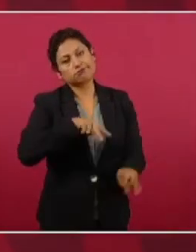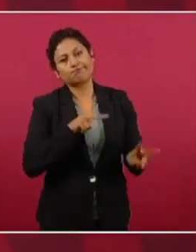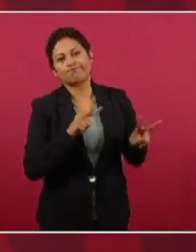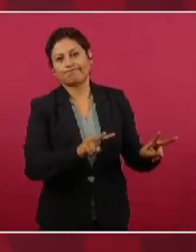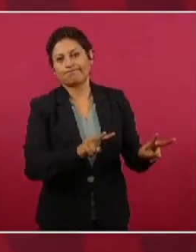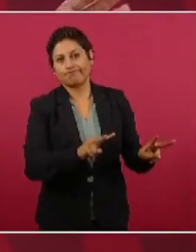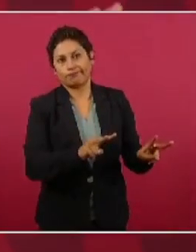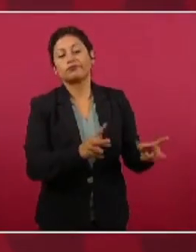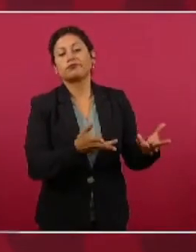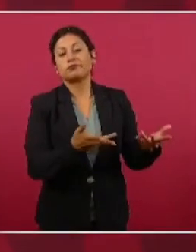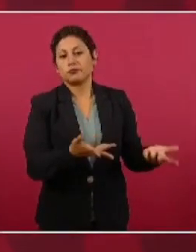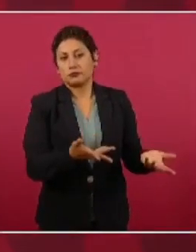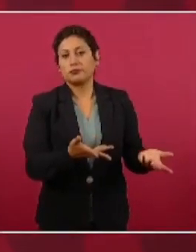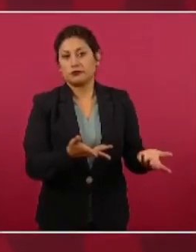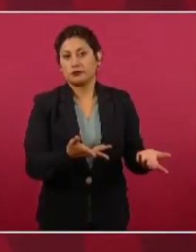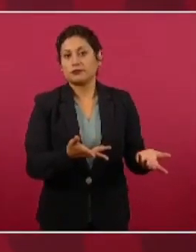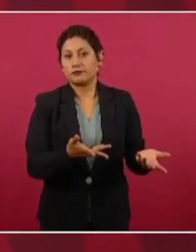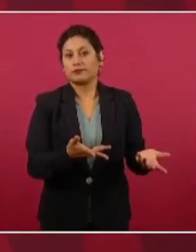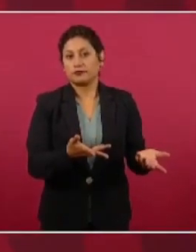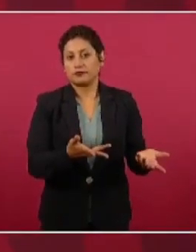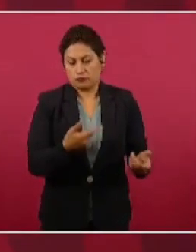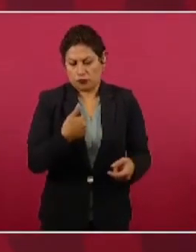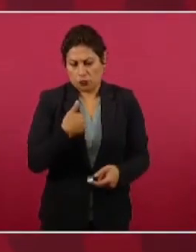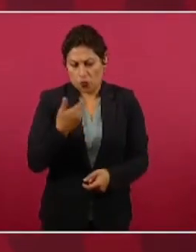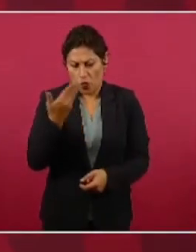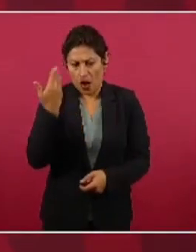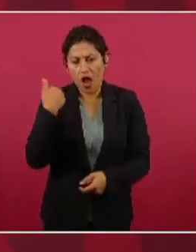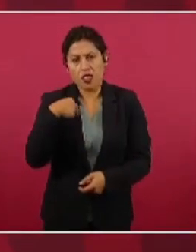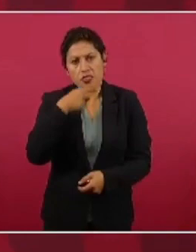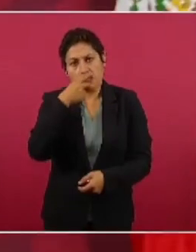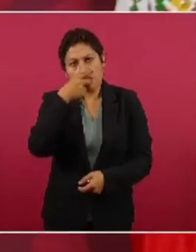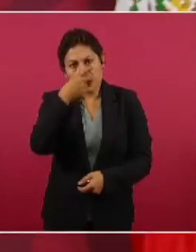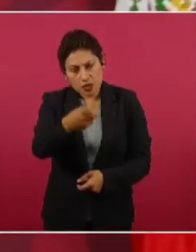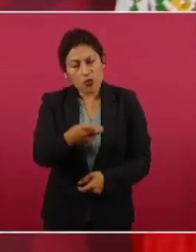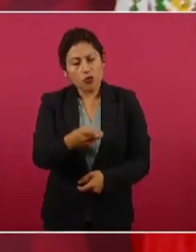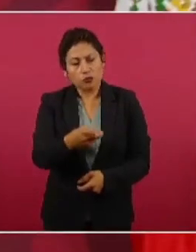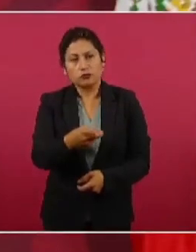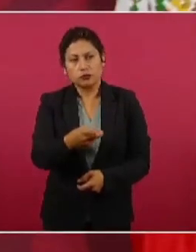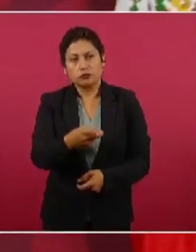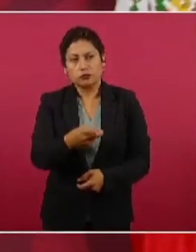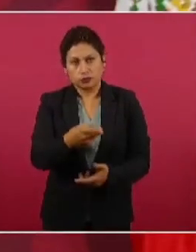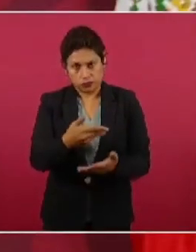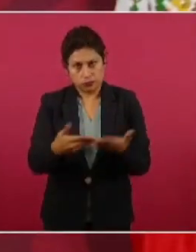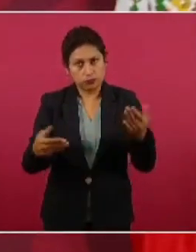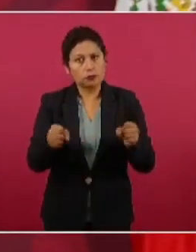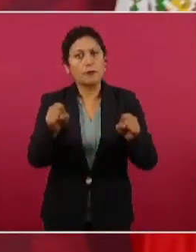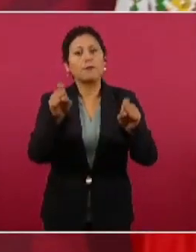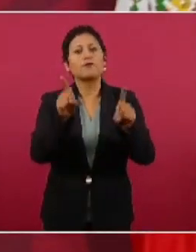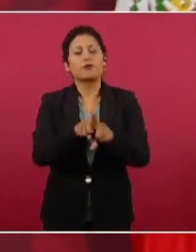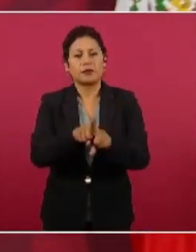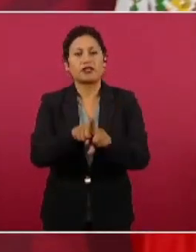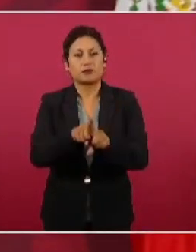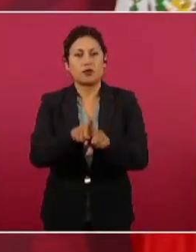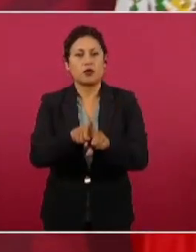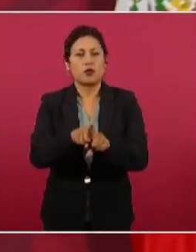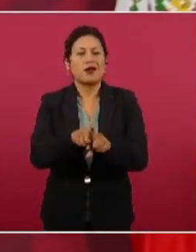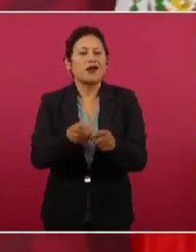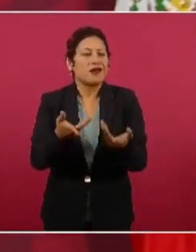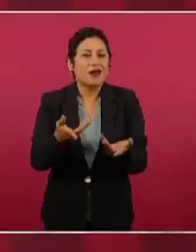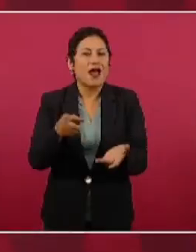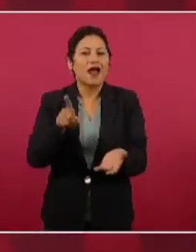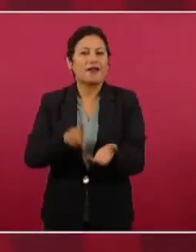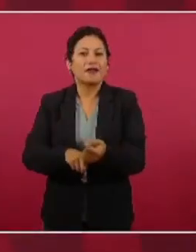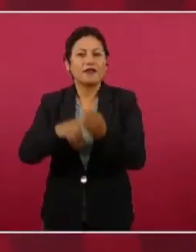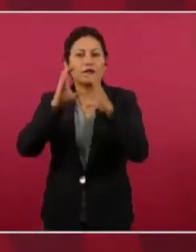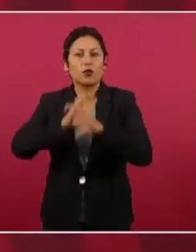vamos a aplicar, lo he dicho, lo de la frase de la canción